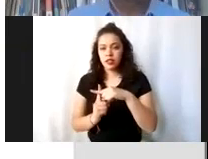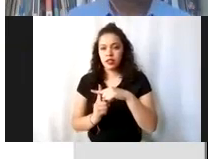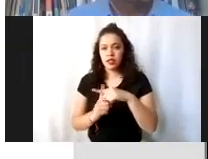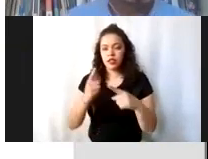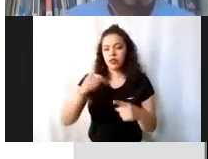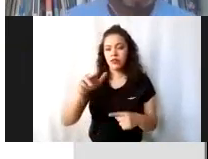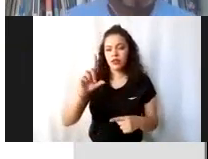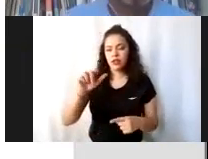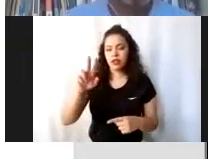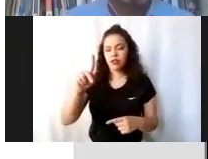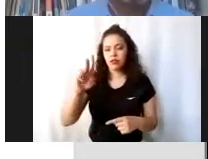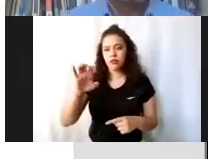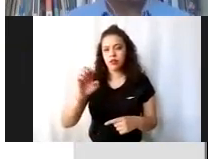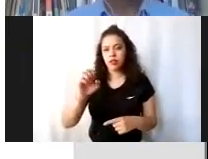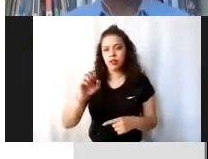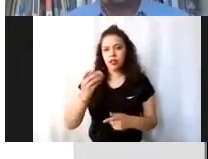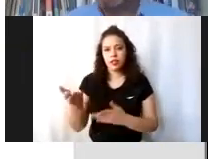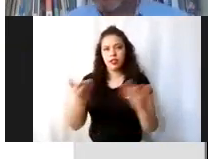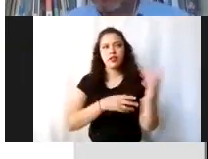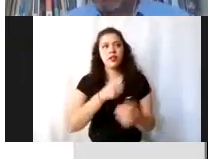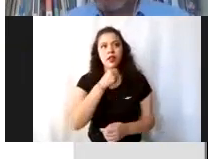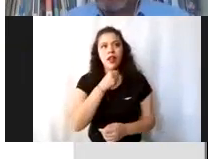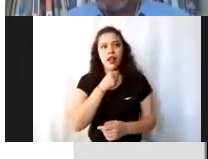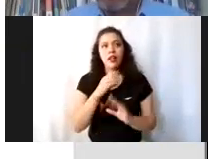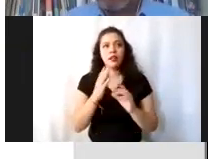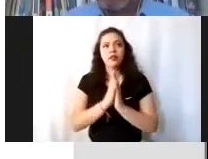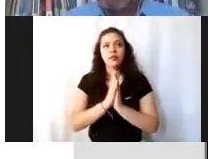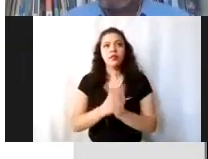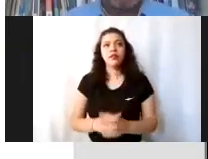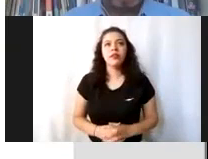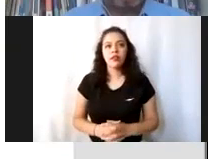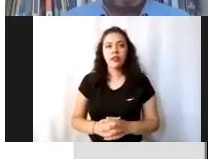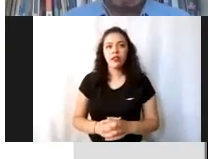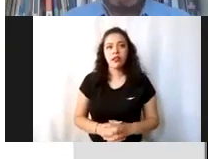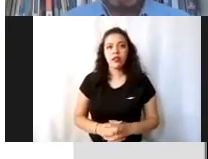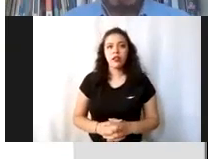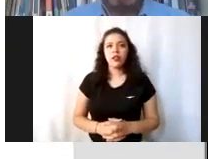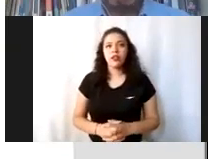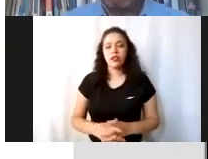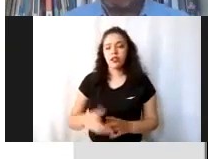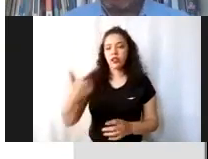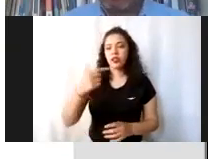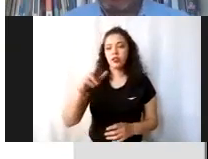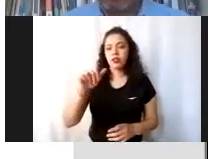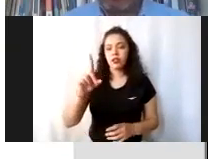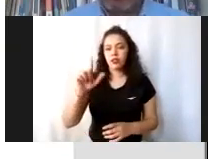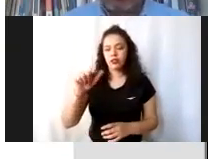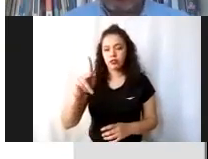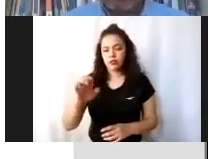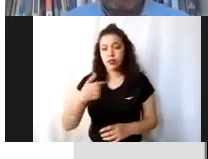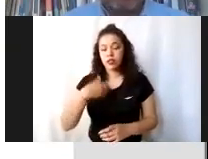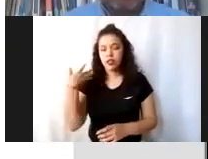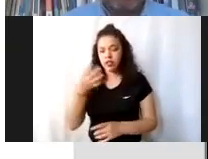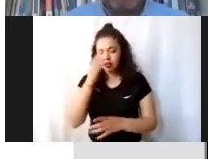contigo, Guadalupe. Adelante, por favor. Mira, Arturo, como acabas de Guadalupe comentar. Guadalupe Ruiz. Sí, como acabas de comentar,